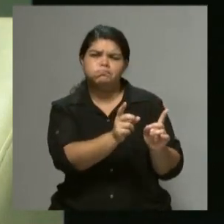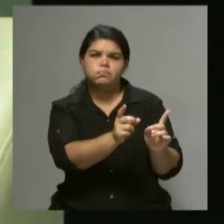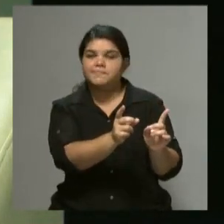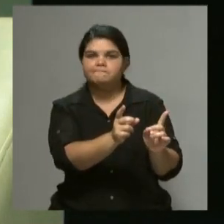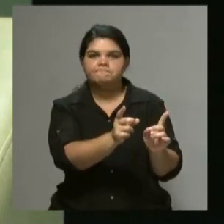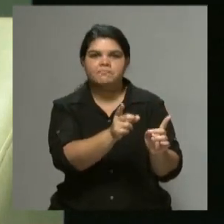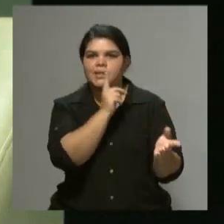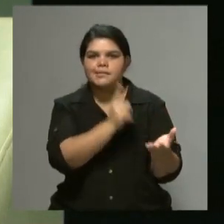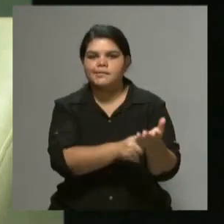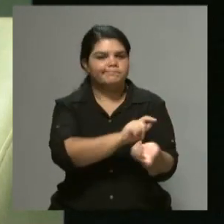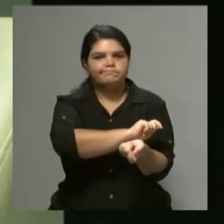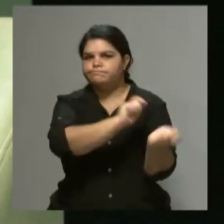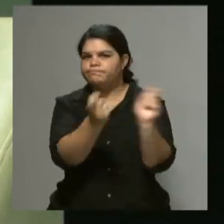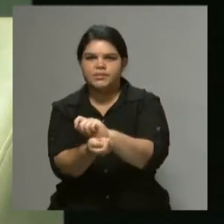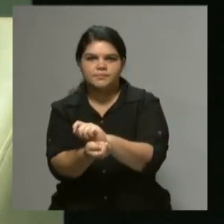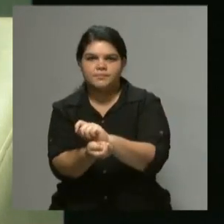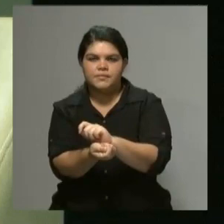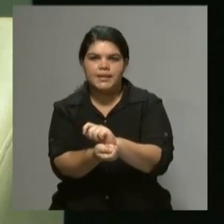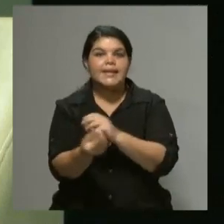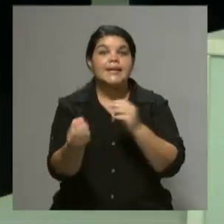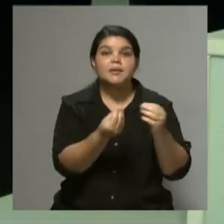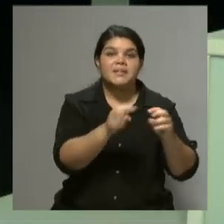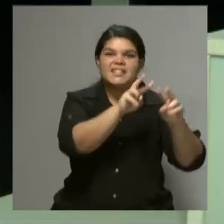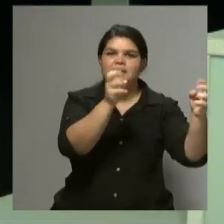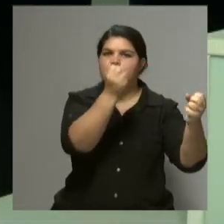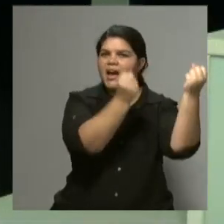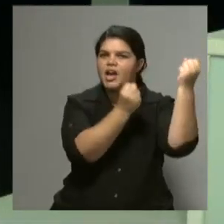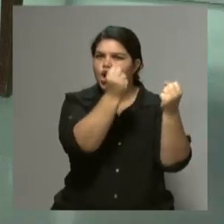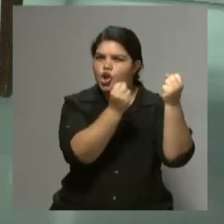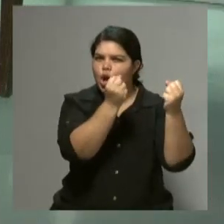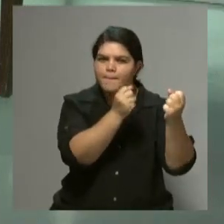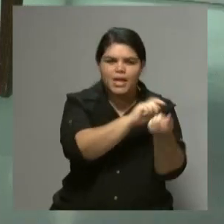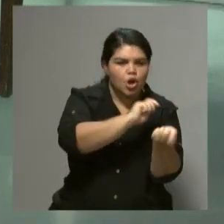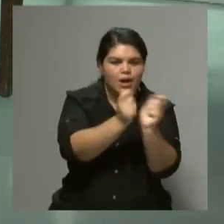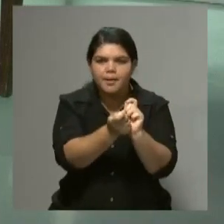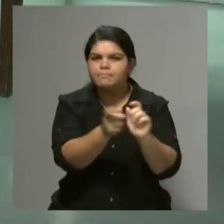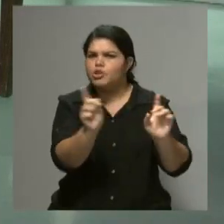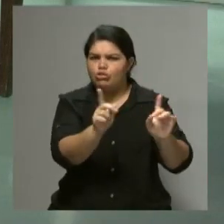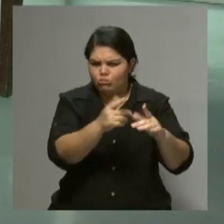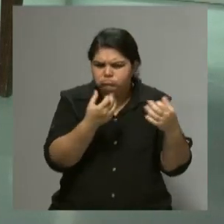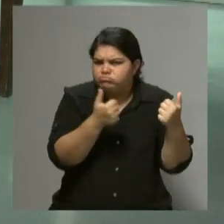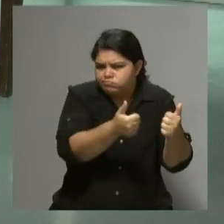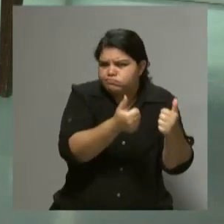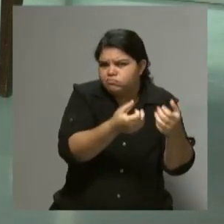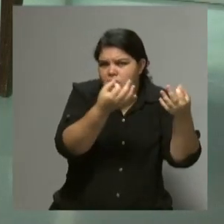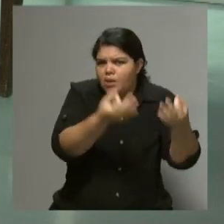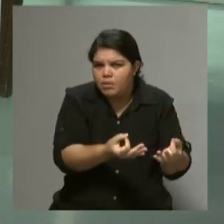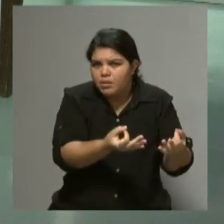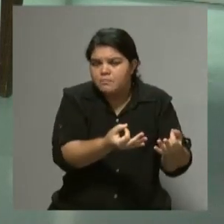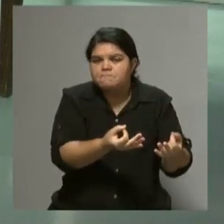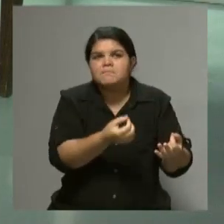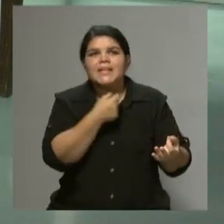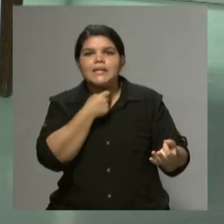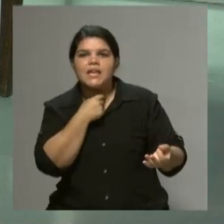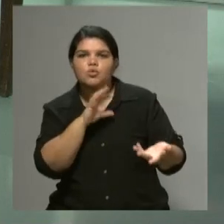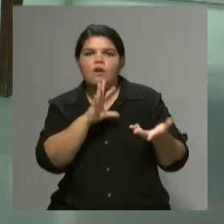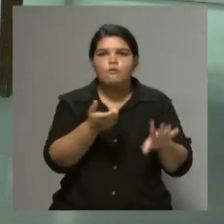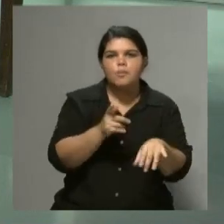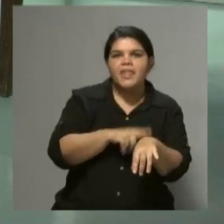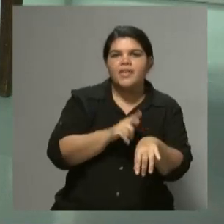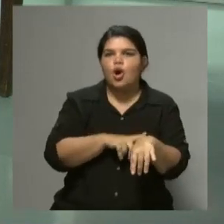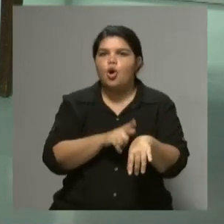acá, no tal vez por las condiciones económicas en las cuales estoy, sino porque quiero algo más que pueda tener más flexibilidad horaria.